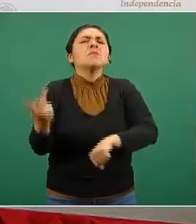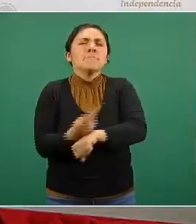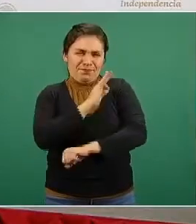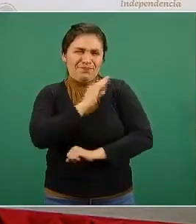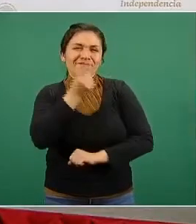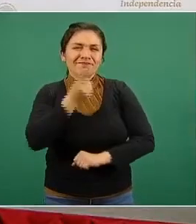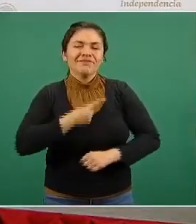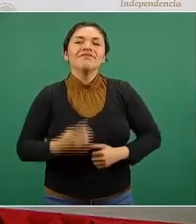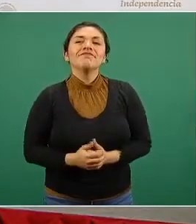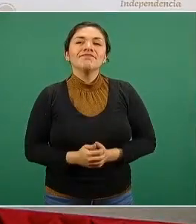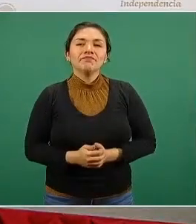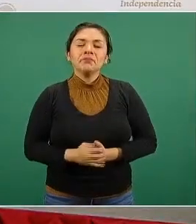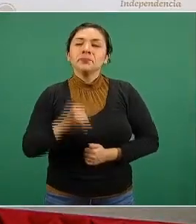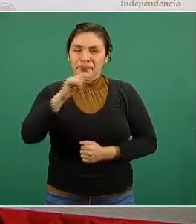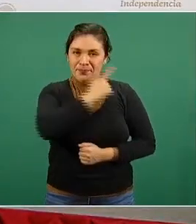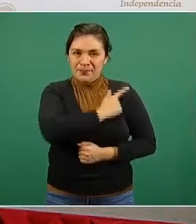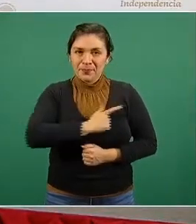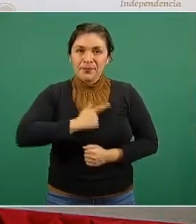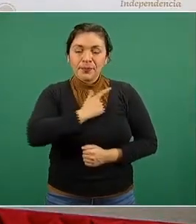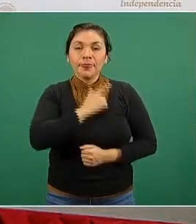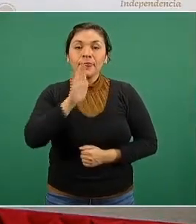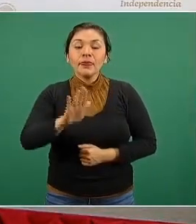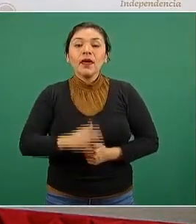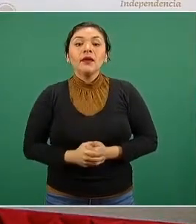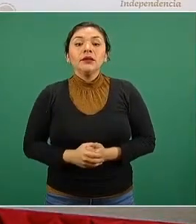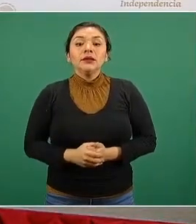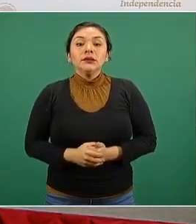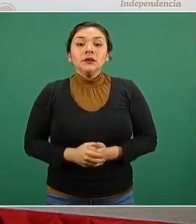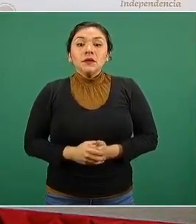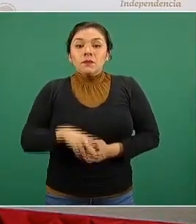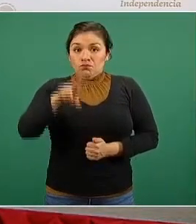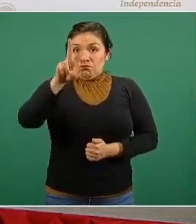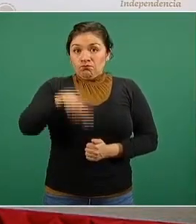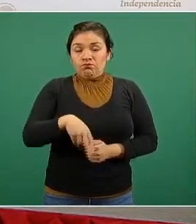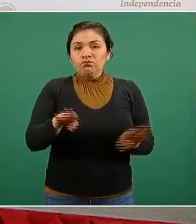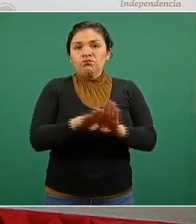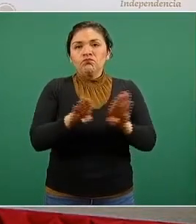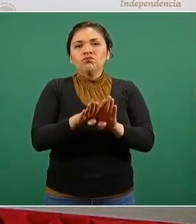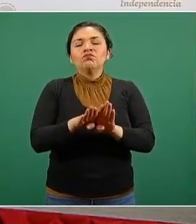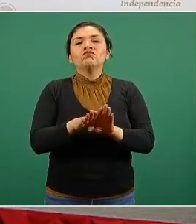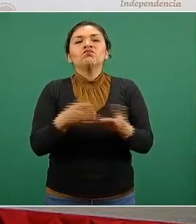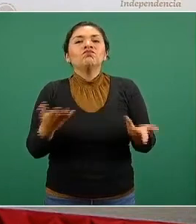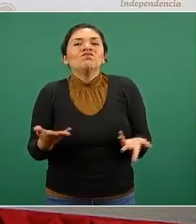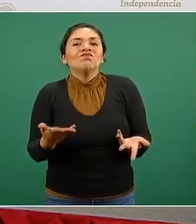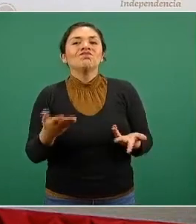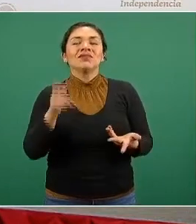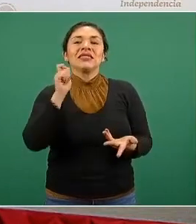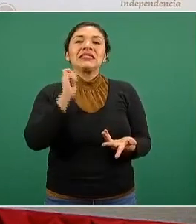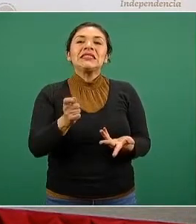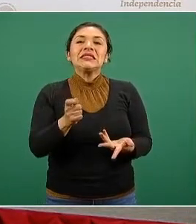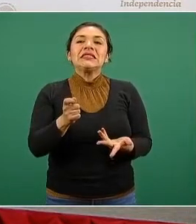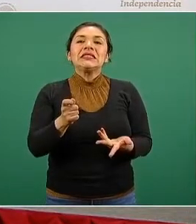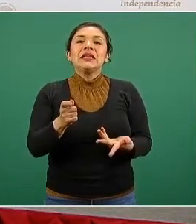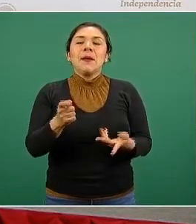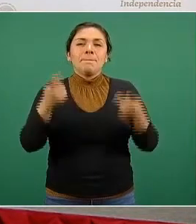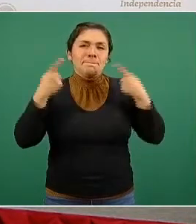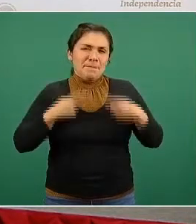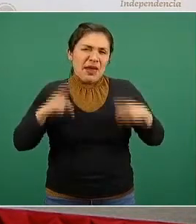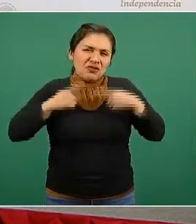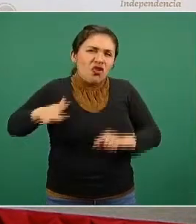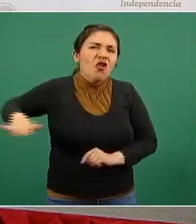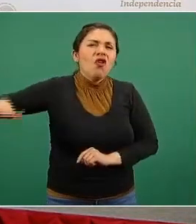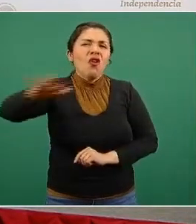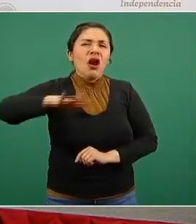Gracias. Cómo no, con mucho gusto. Lógicamente, en relación al apego que tanto la población y